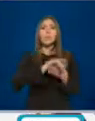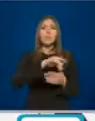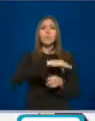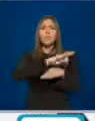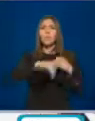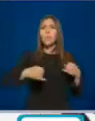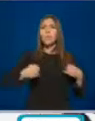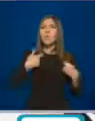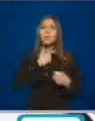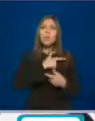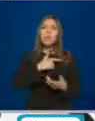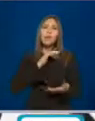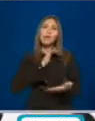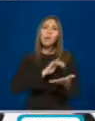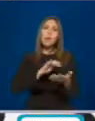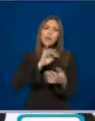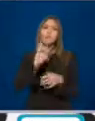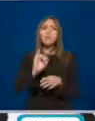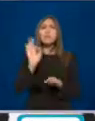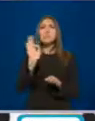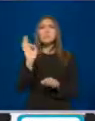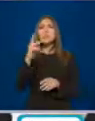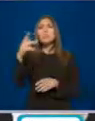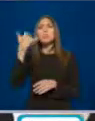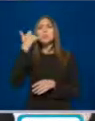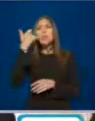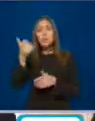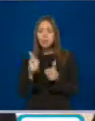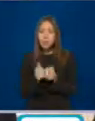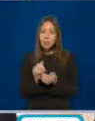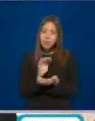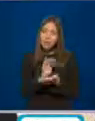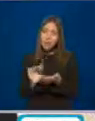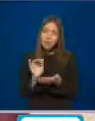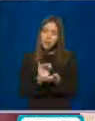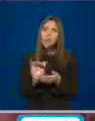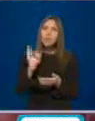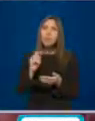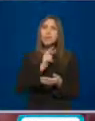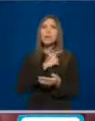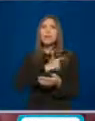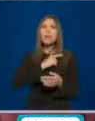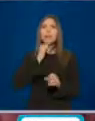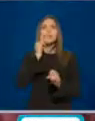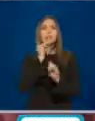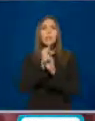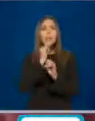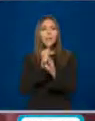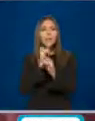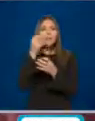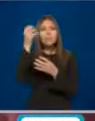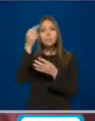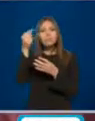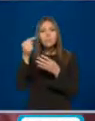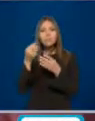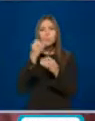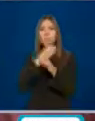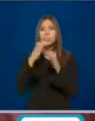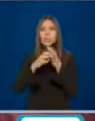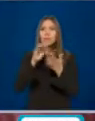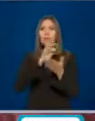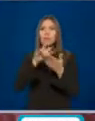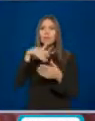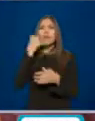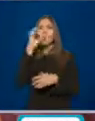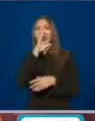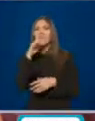están leyendo todo el tiempo, sí, en sus teléfonos quizá, pero están leyendo Pero todo el están tiempo leyendo. artículos, blogs, se están enterando de cosas, están curiosos y quieren